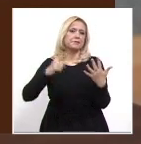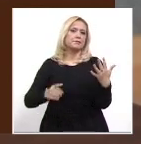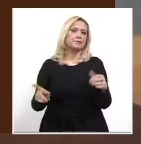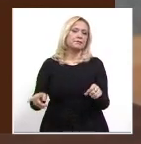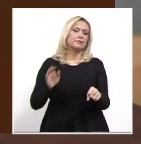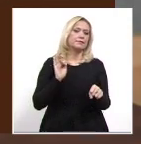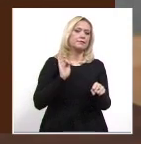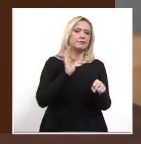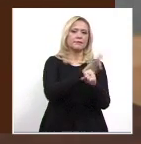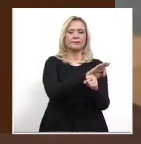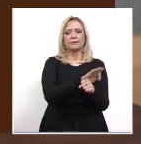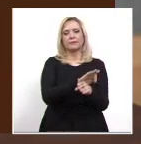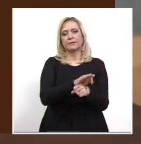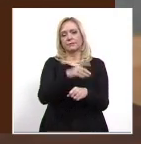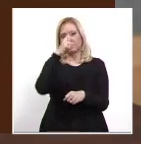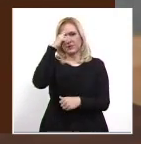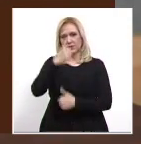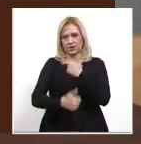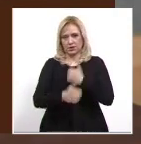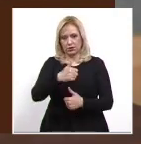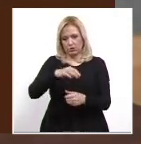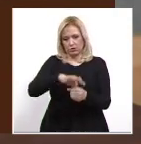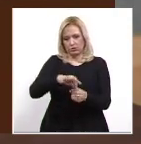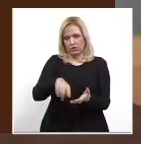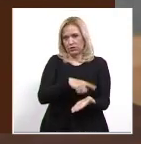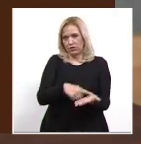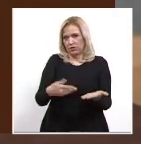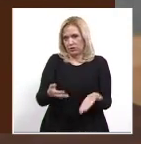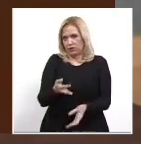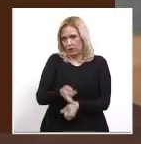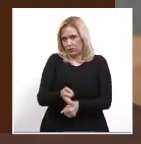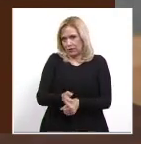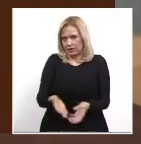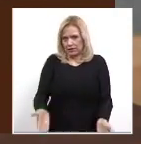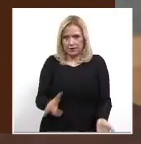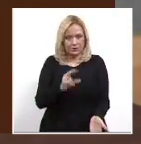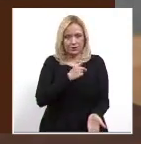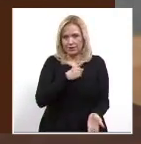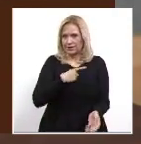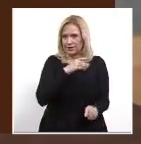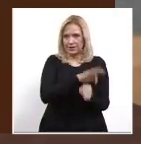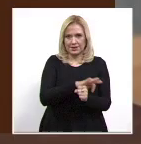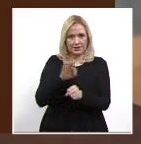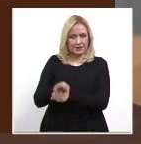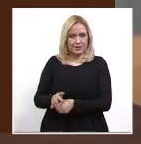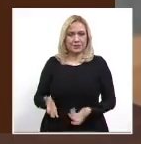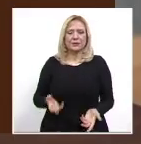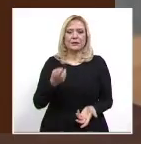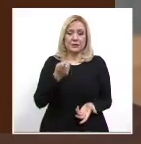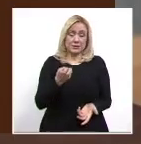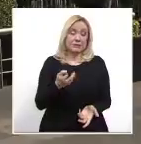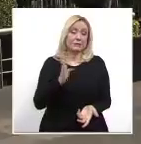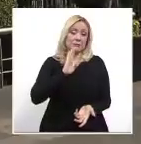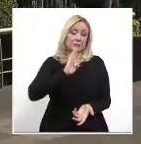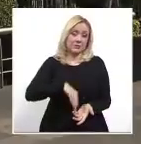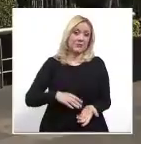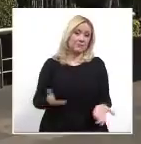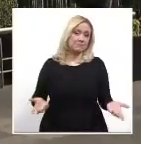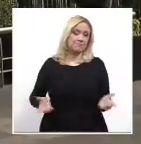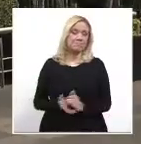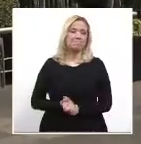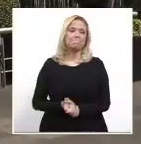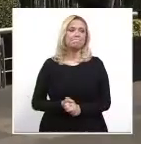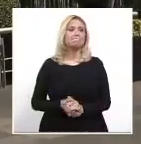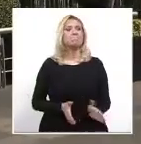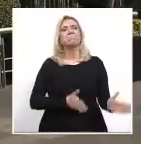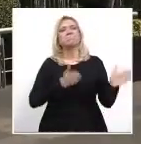que actualmente compiten en el proceso electoral concurrente, lo que a su vez pudiera generar un impacto indebido en este. En otra